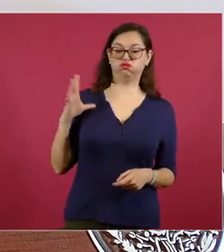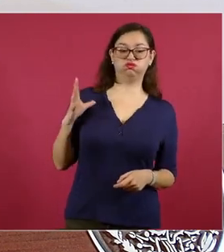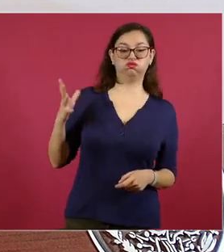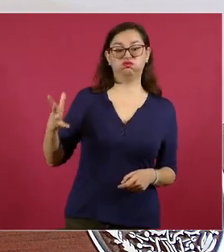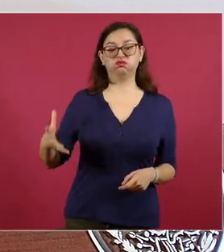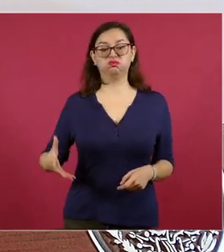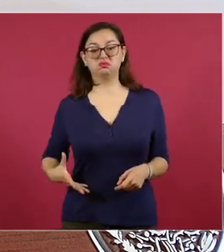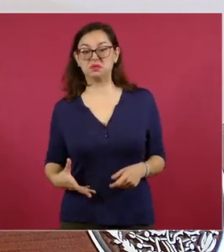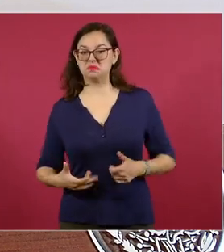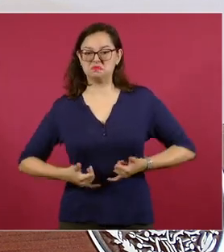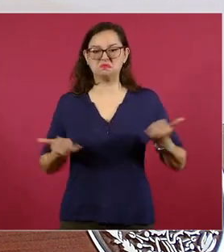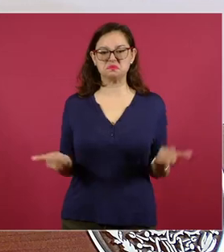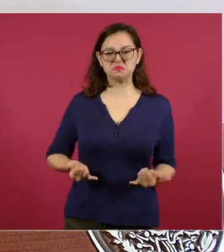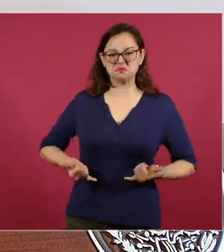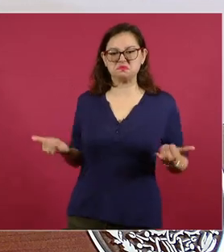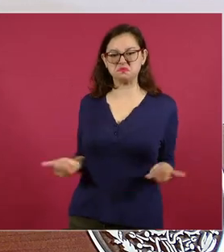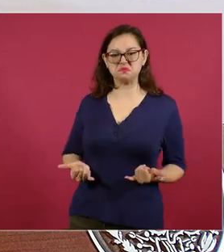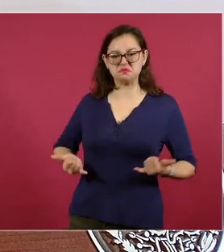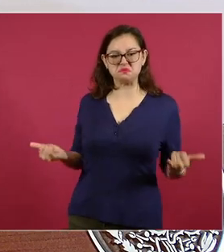no entendiendo